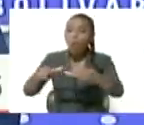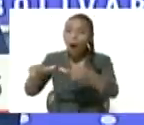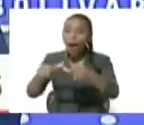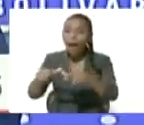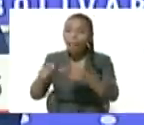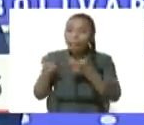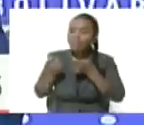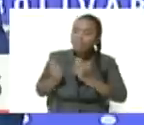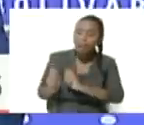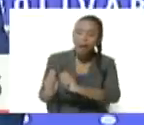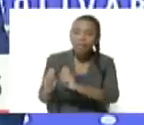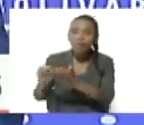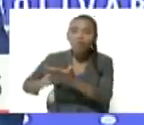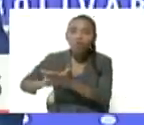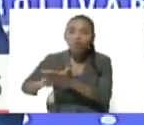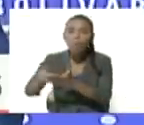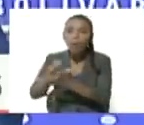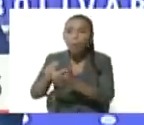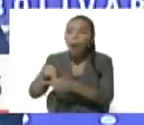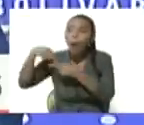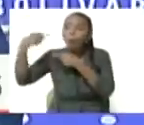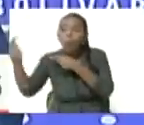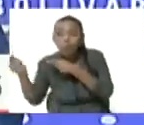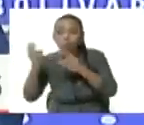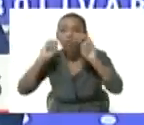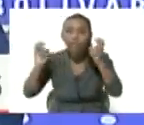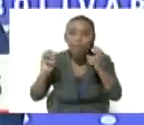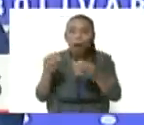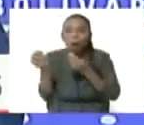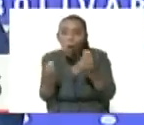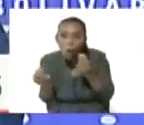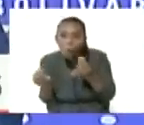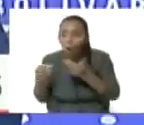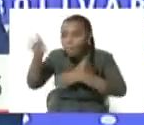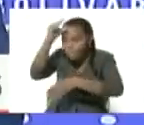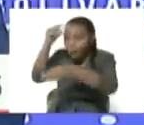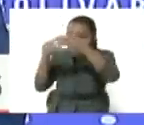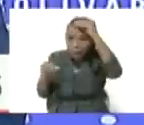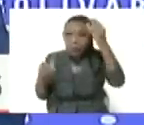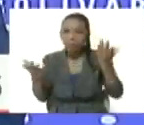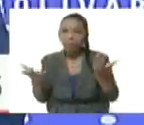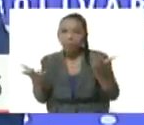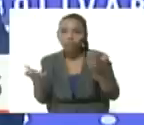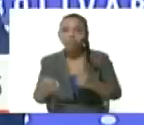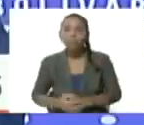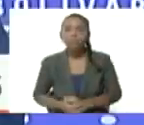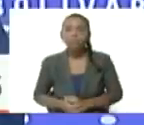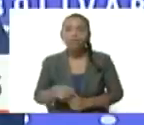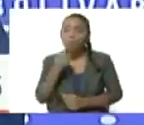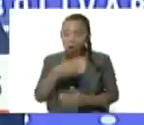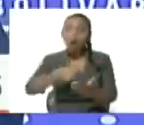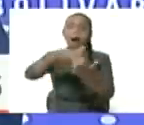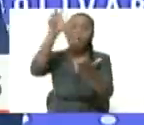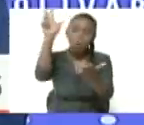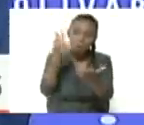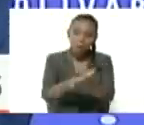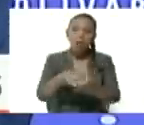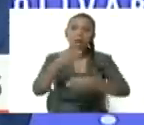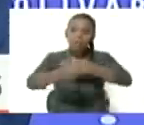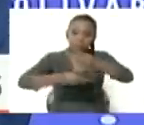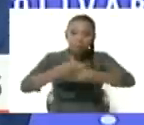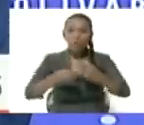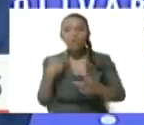que enfrentamos nosotros, o cómo tratan otros temas, otros problemas. Entonces, bueno, aprobada la realización